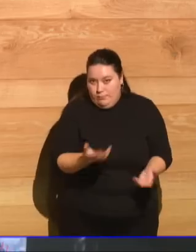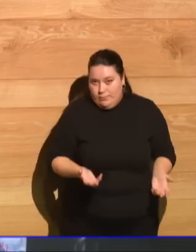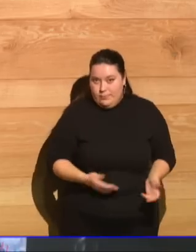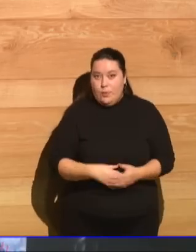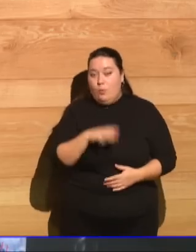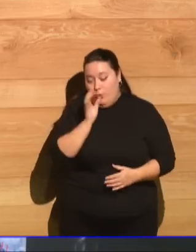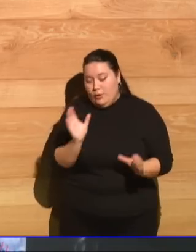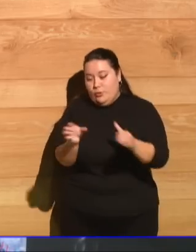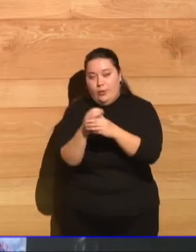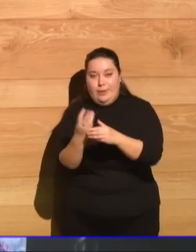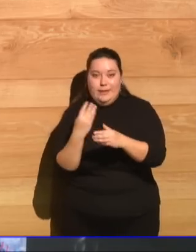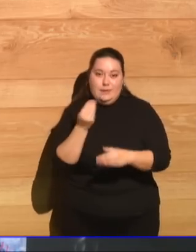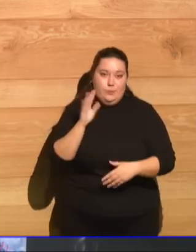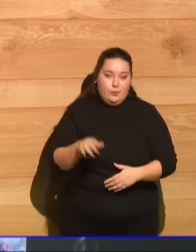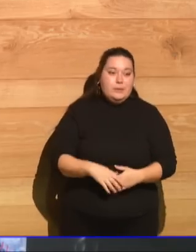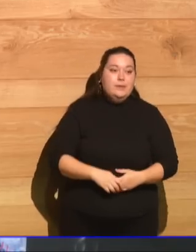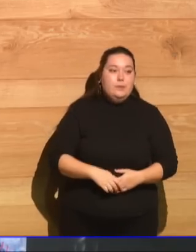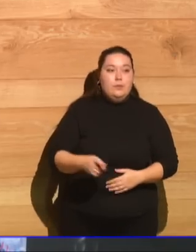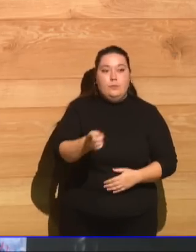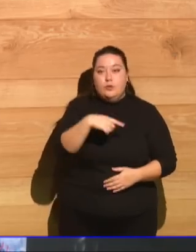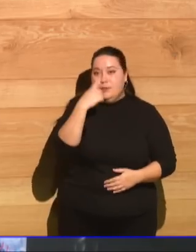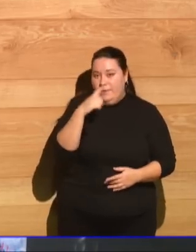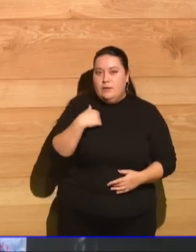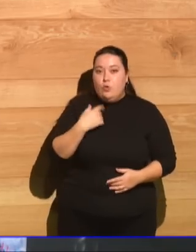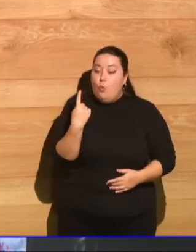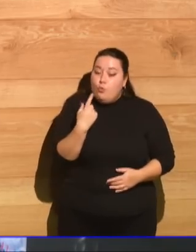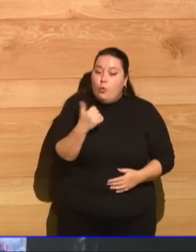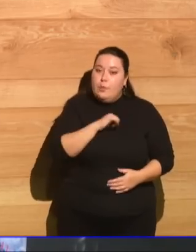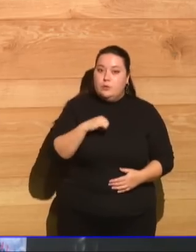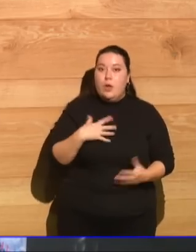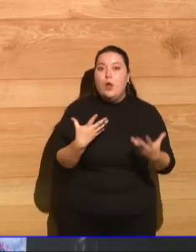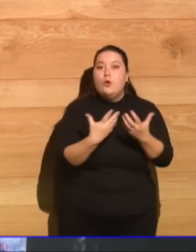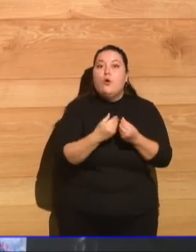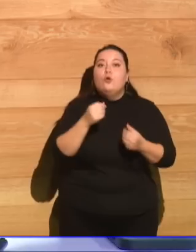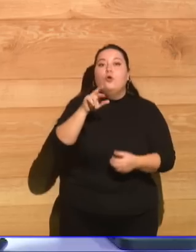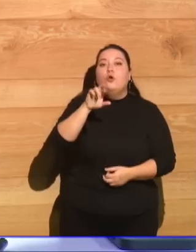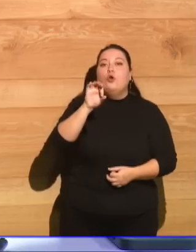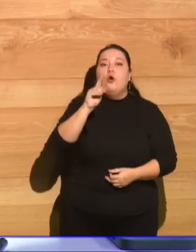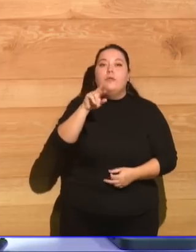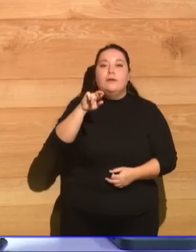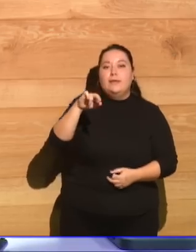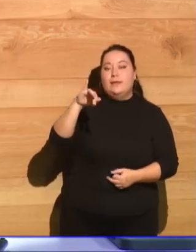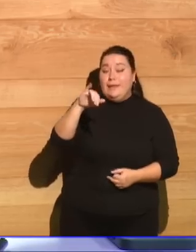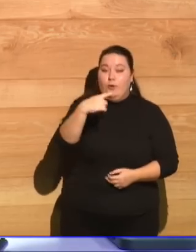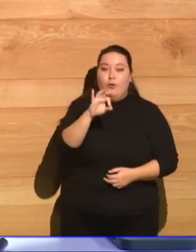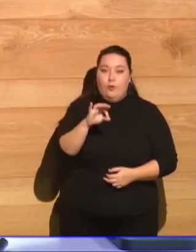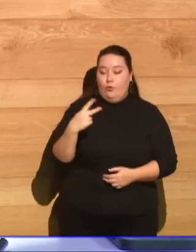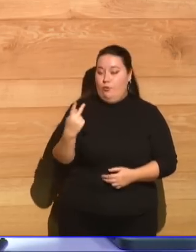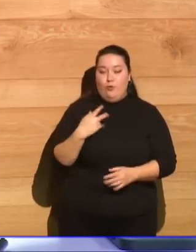tenemos el otro, Javi. Exactamente. Pero no sabéis que yo tengo uno personal con Rodrigo solo. ¿Ah, Cuidado, sí? ¿eh? Un chat Rodrigo y yo solo.